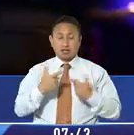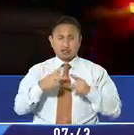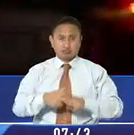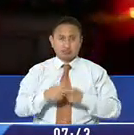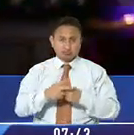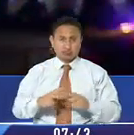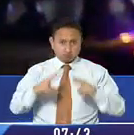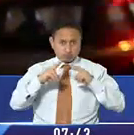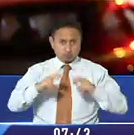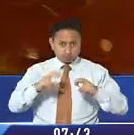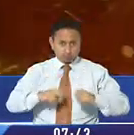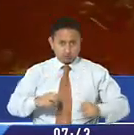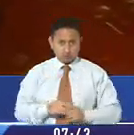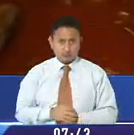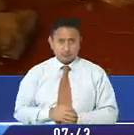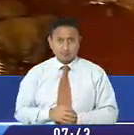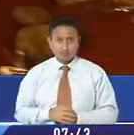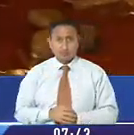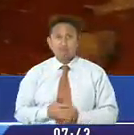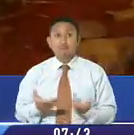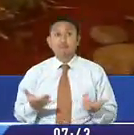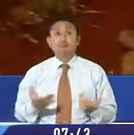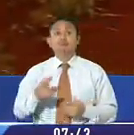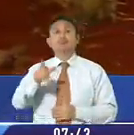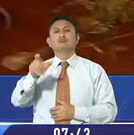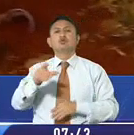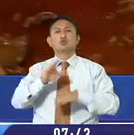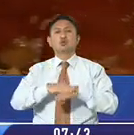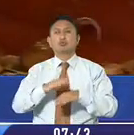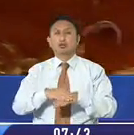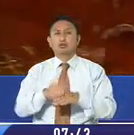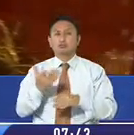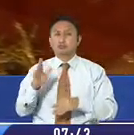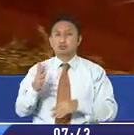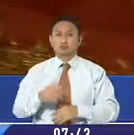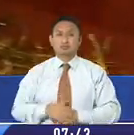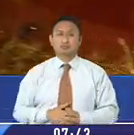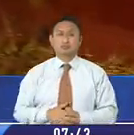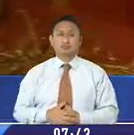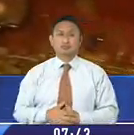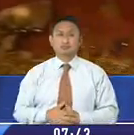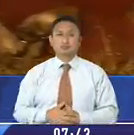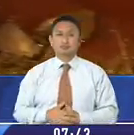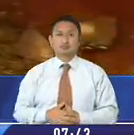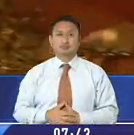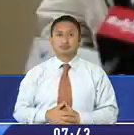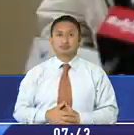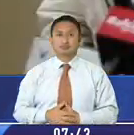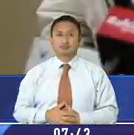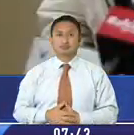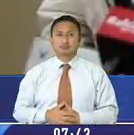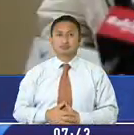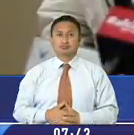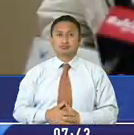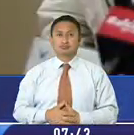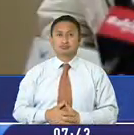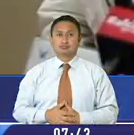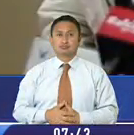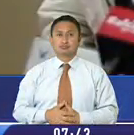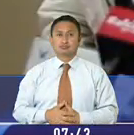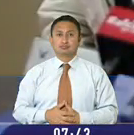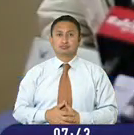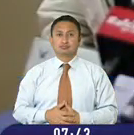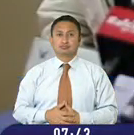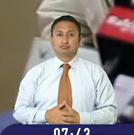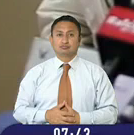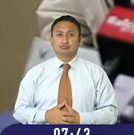de campo. Aún no hay indicios de los causantes del hecho de sangre. Es un hecho que tenemos la materialidad, nos